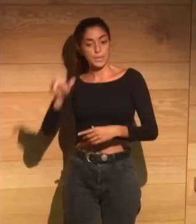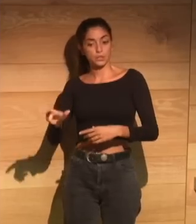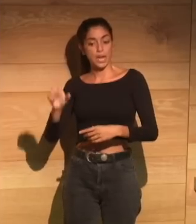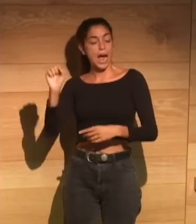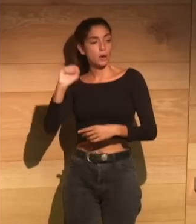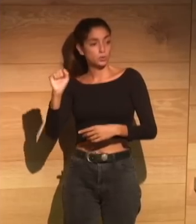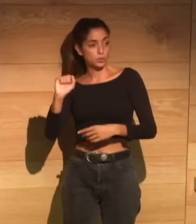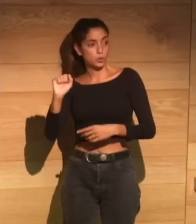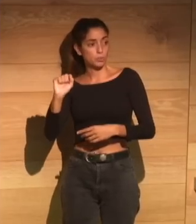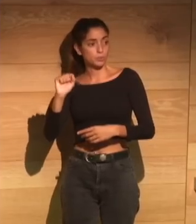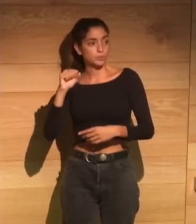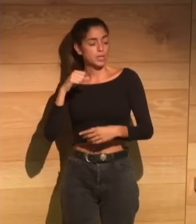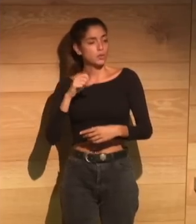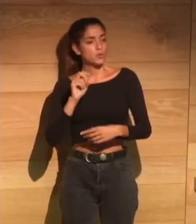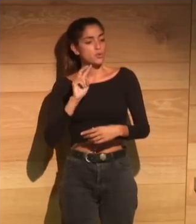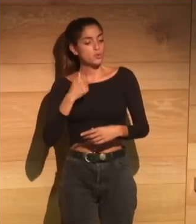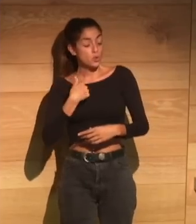ver Venus y